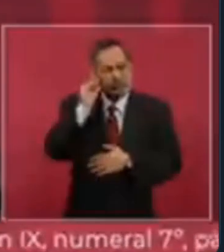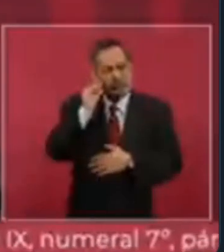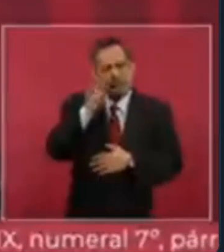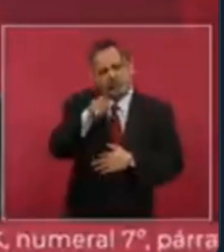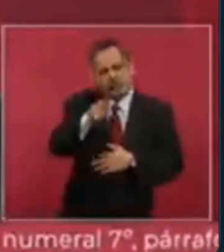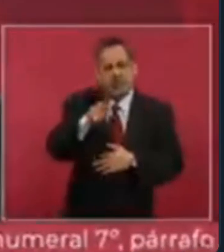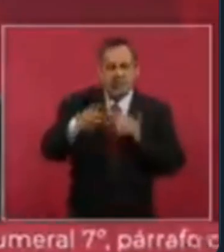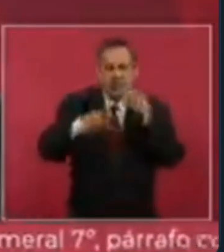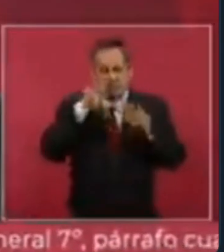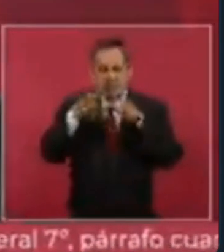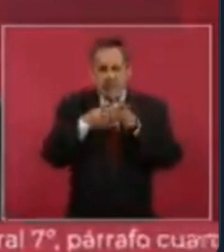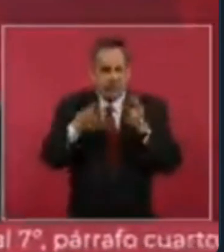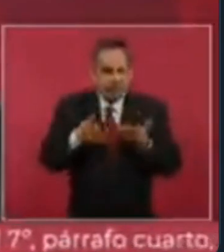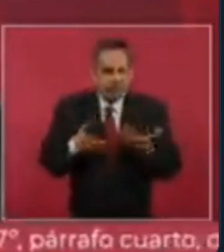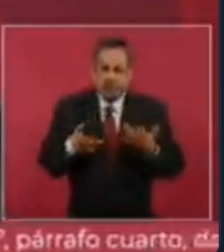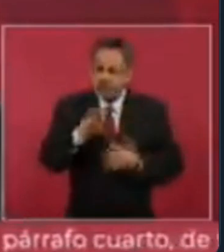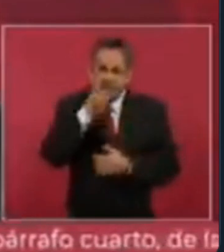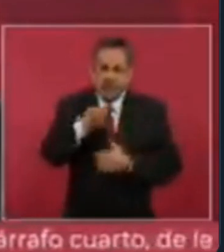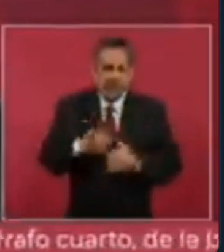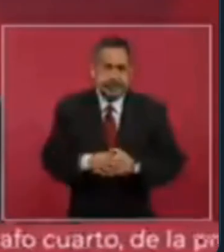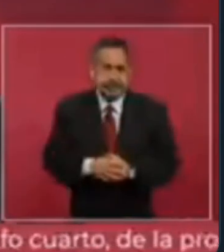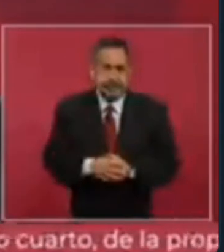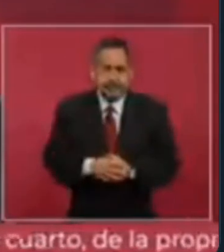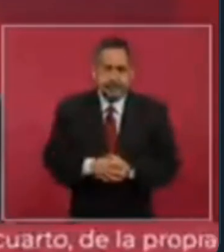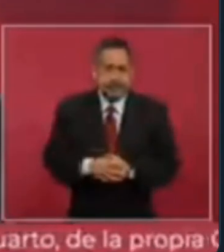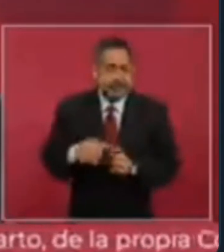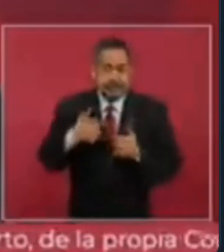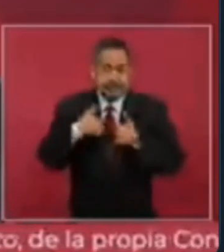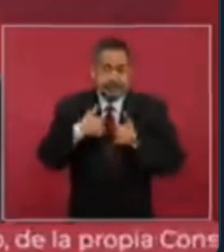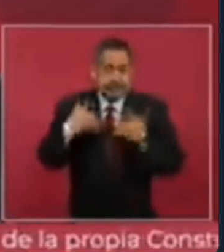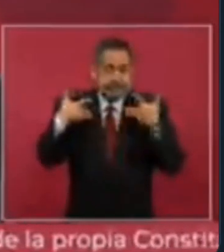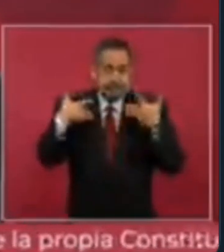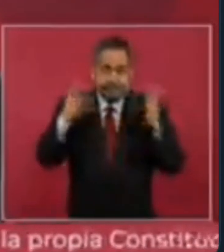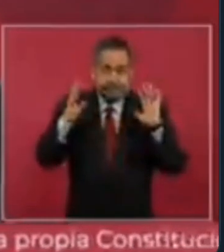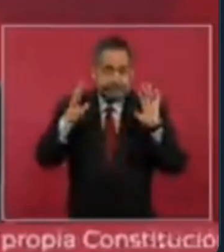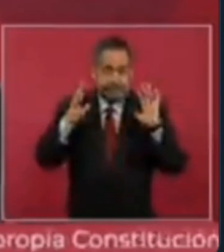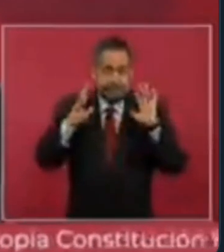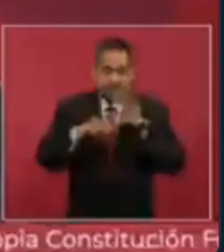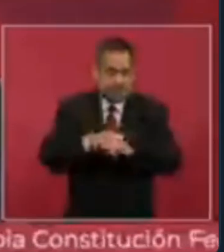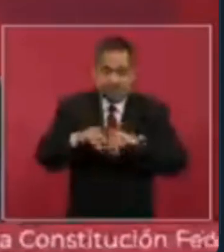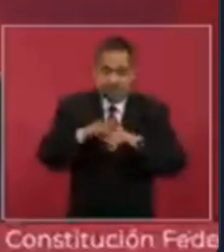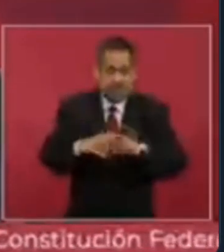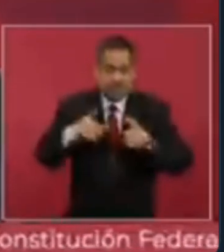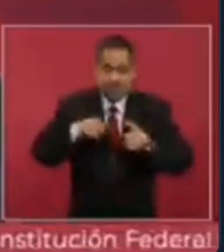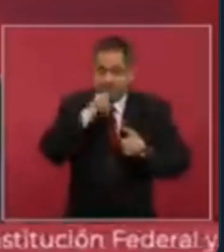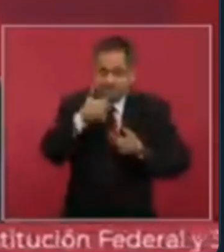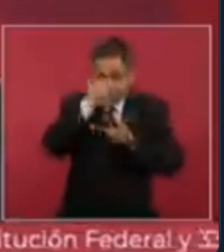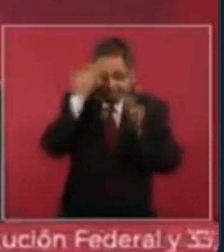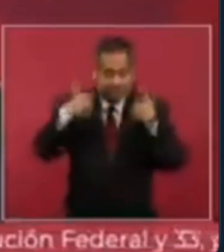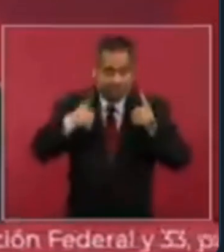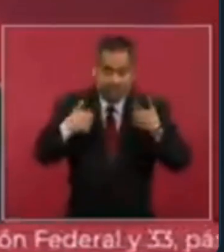declaración, nada más para decirle que yo no tengo que ver absolutamente nada y que además,